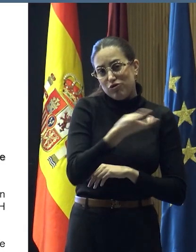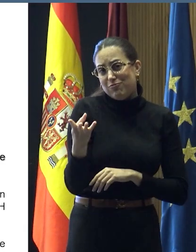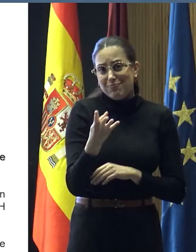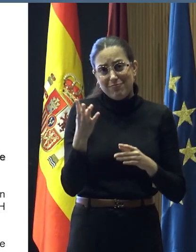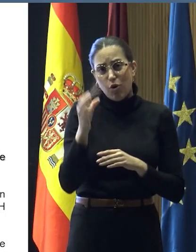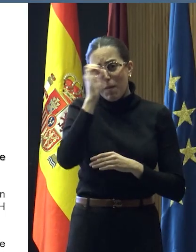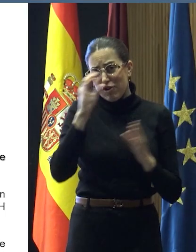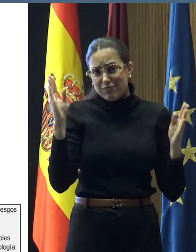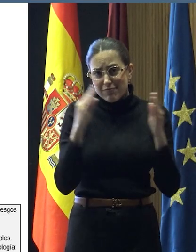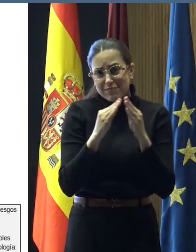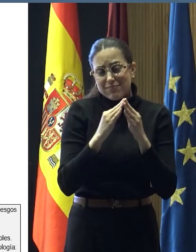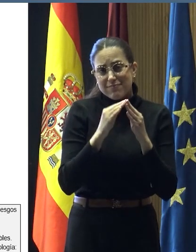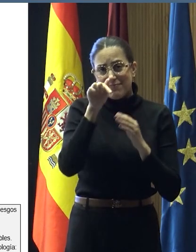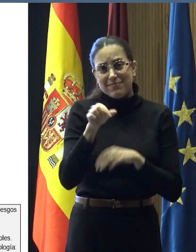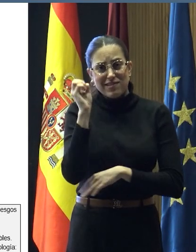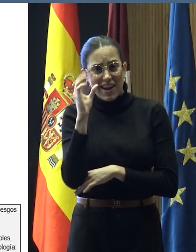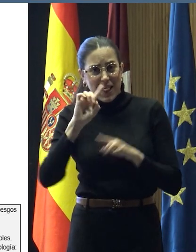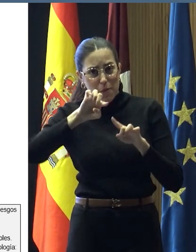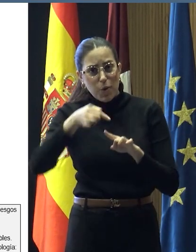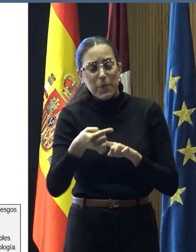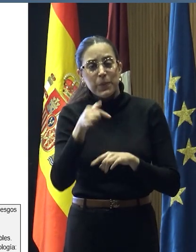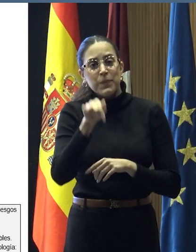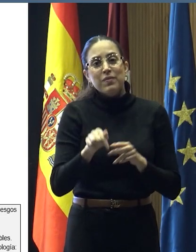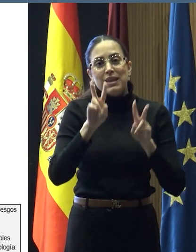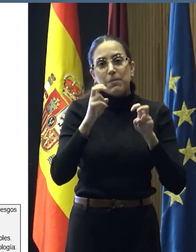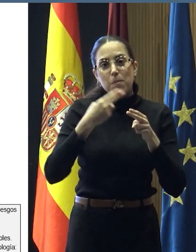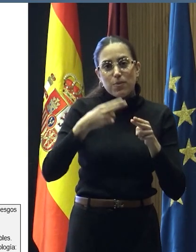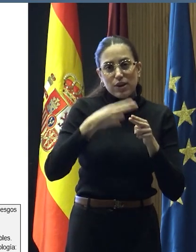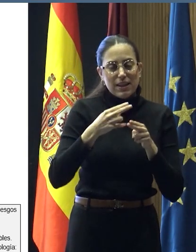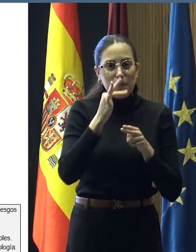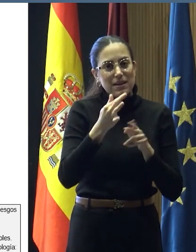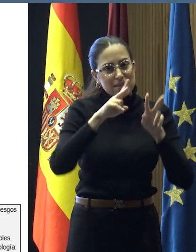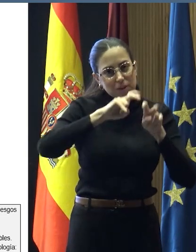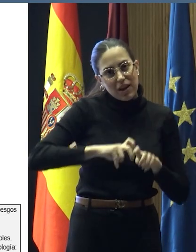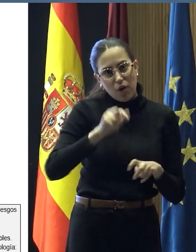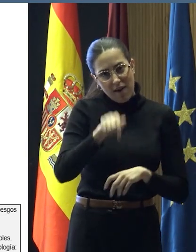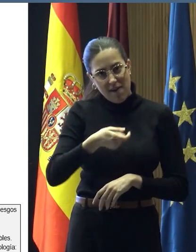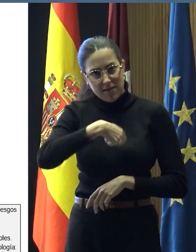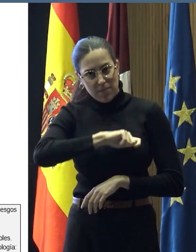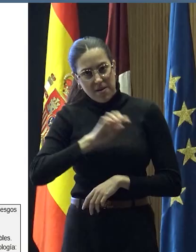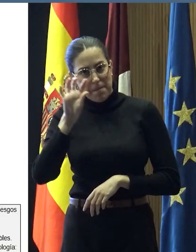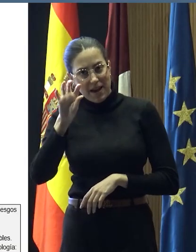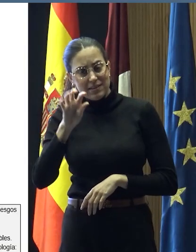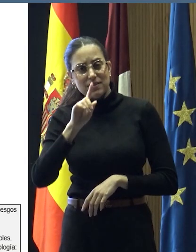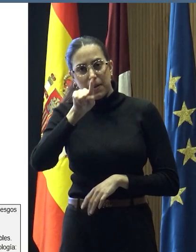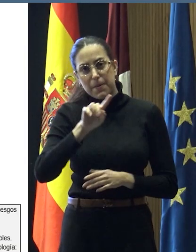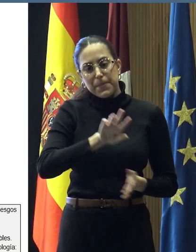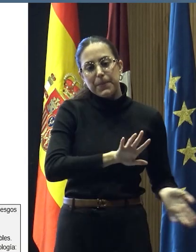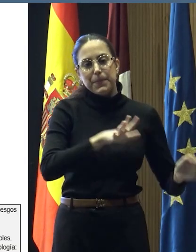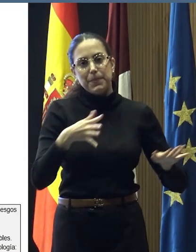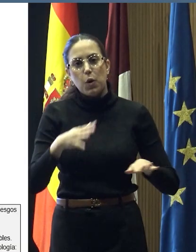charla. En la política en investigación en España, pues también se está aplicando, o